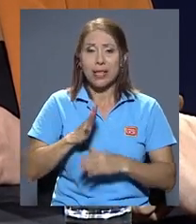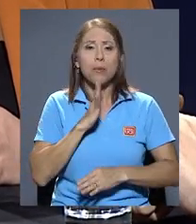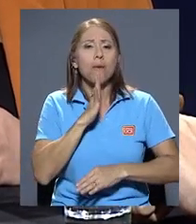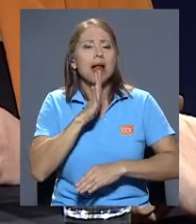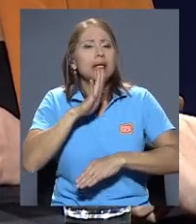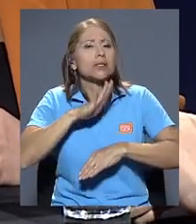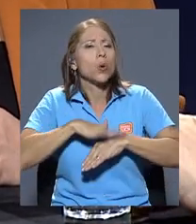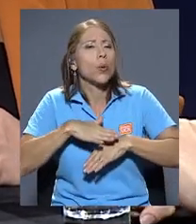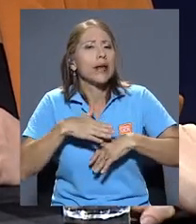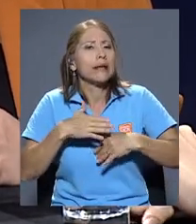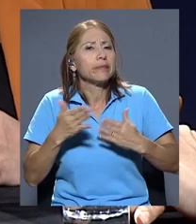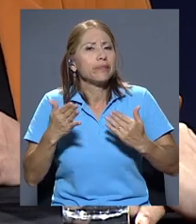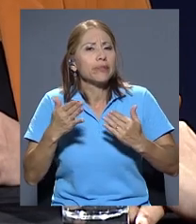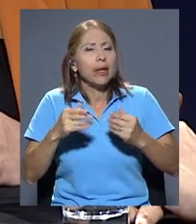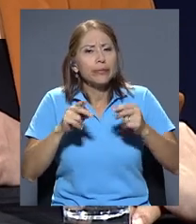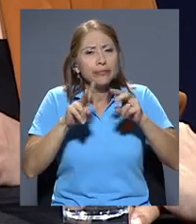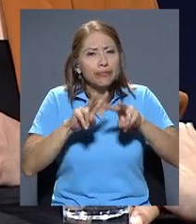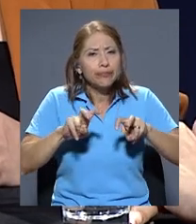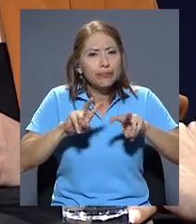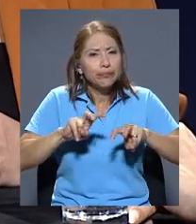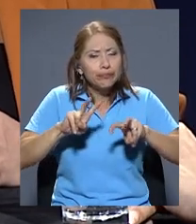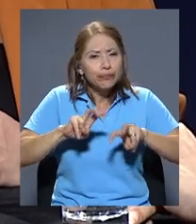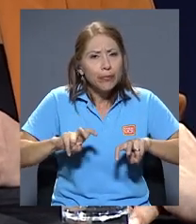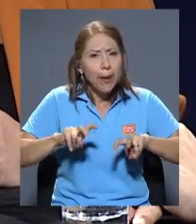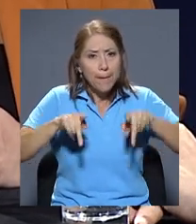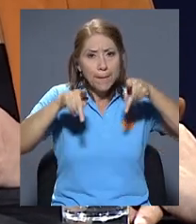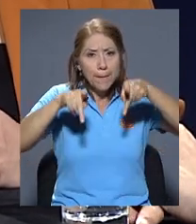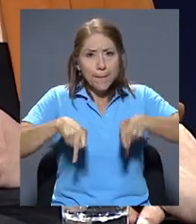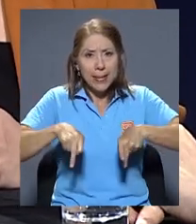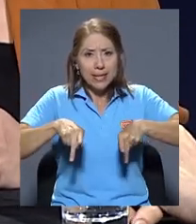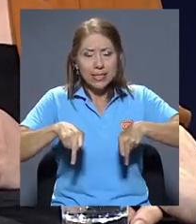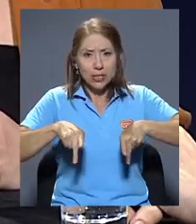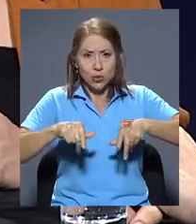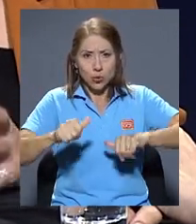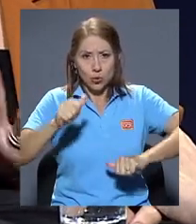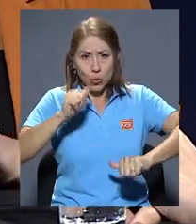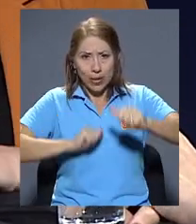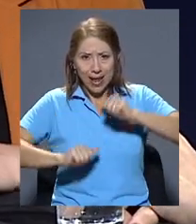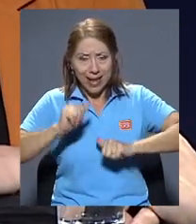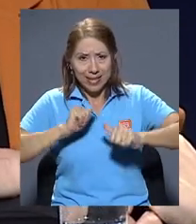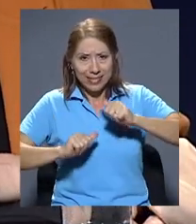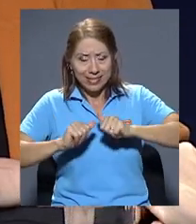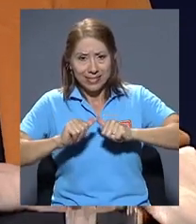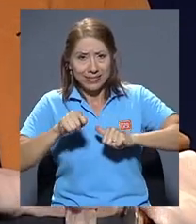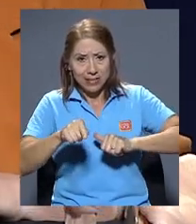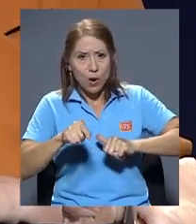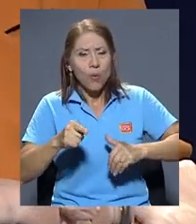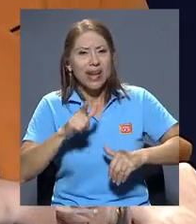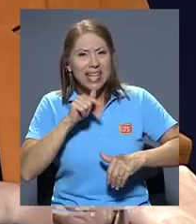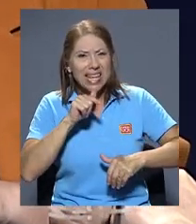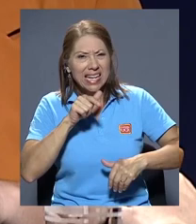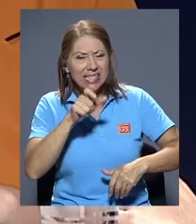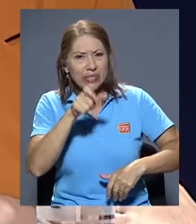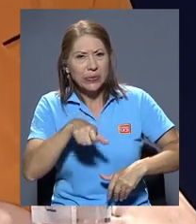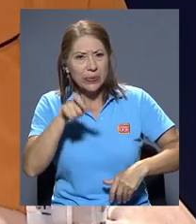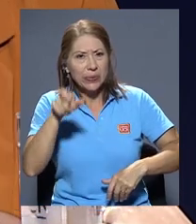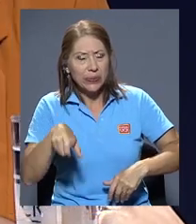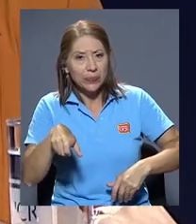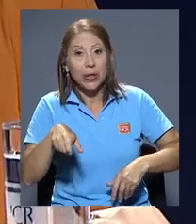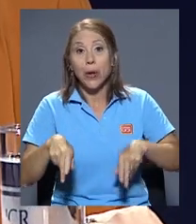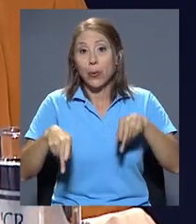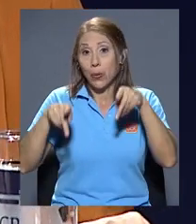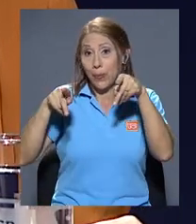los personajes de la obra, uh-huh, y quiénes los interpretan, por supuesto. Sí, bueno, los personajes de la obra originalmente son